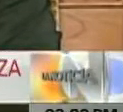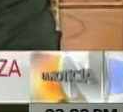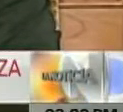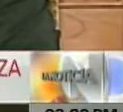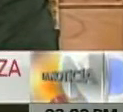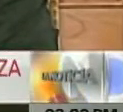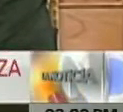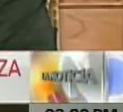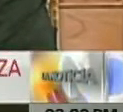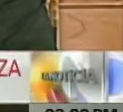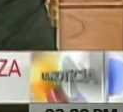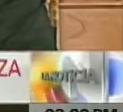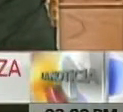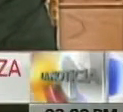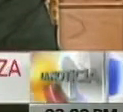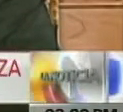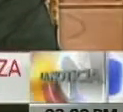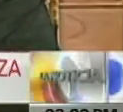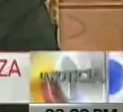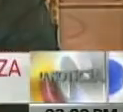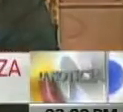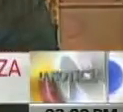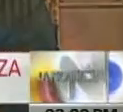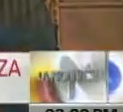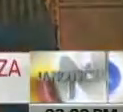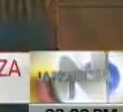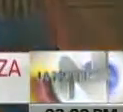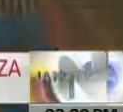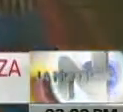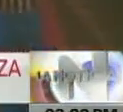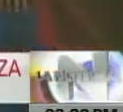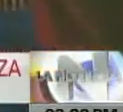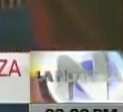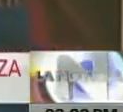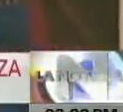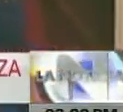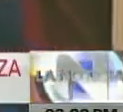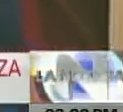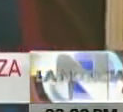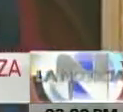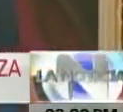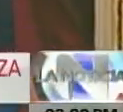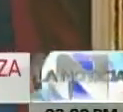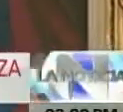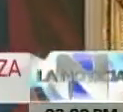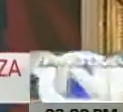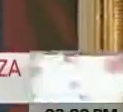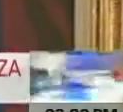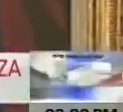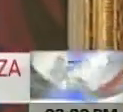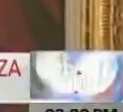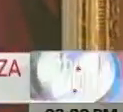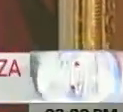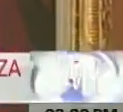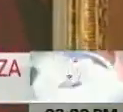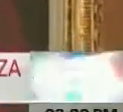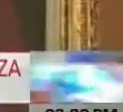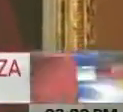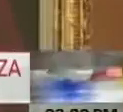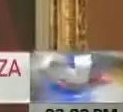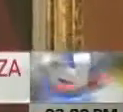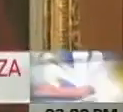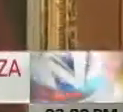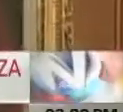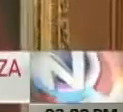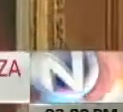de septiembre al 31 de diciembre veremos un esfuerzo especial, así estoy seguro, de